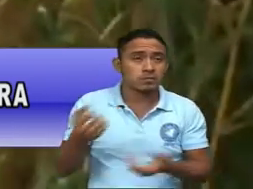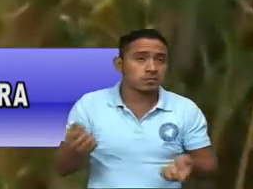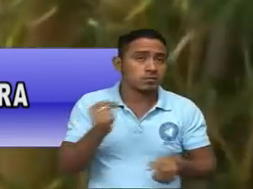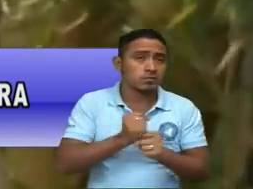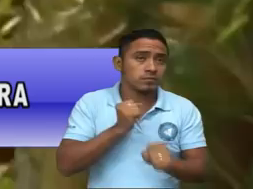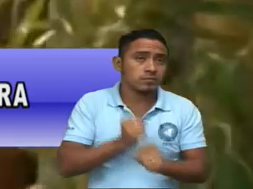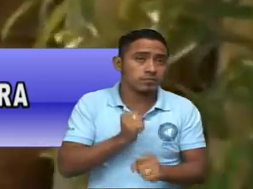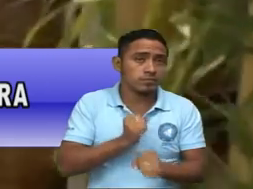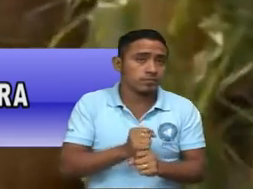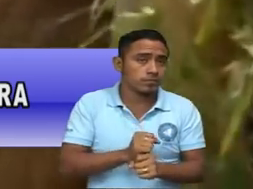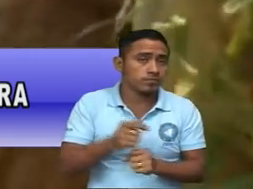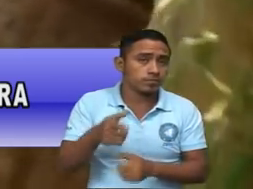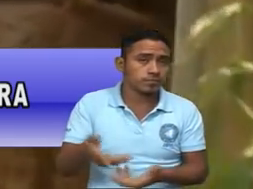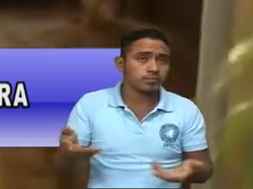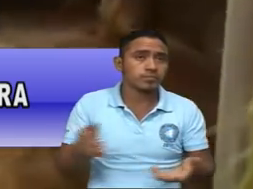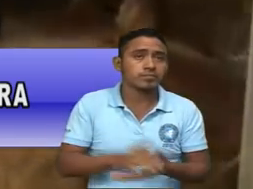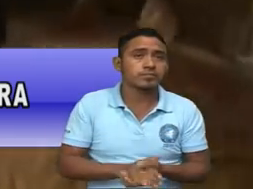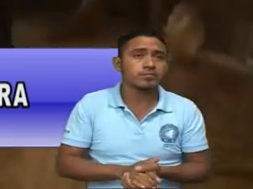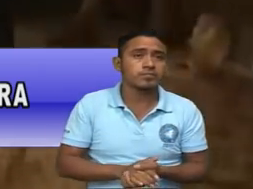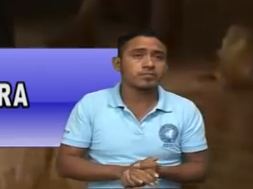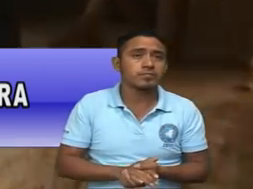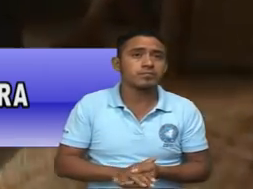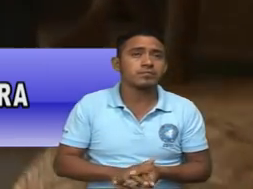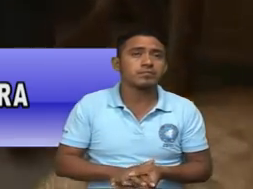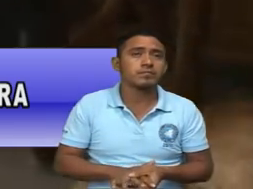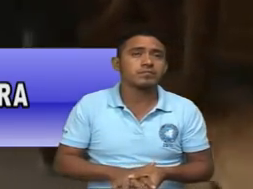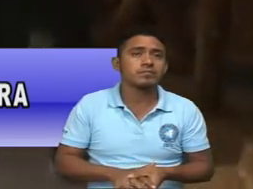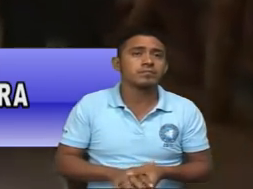stands donde se están llevando